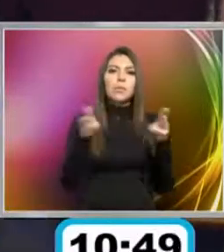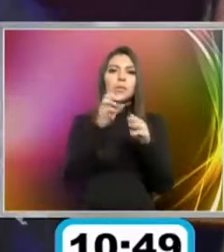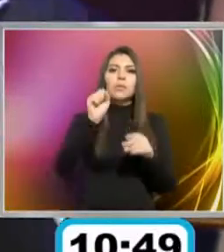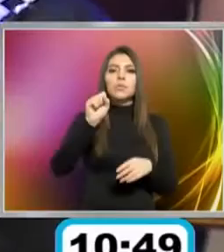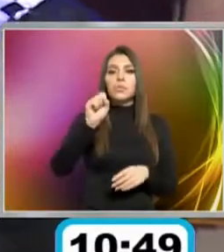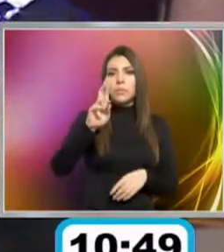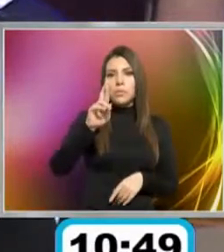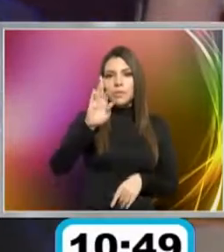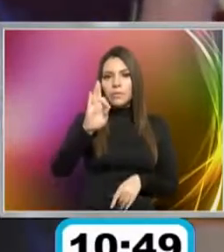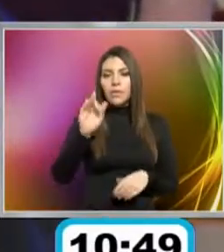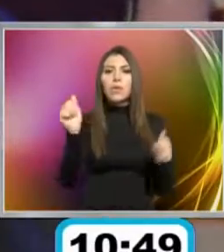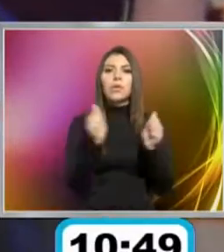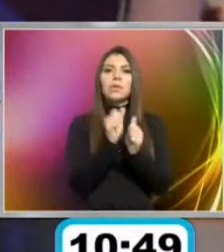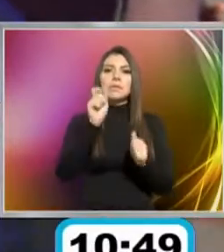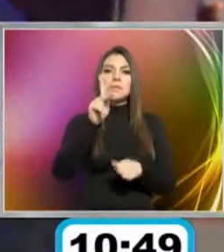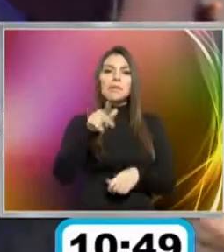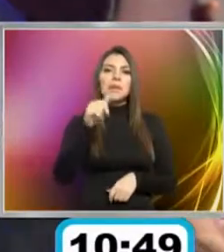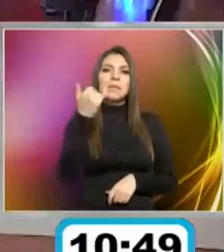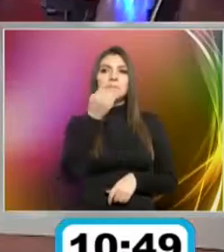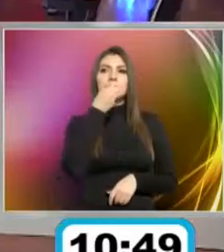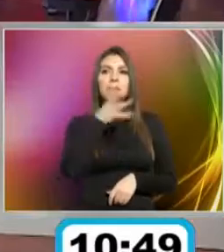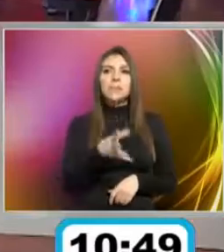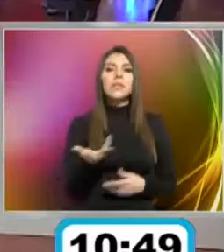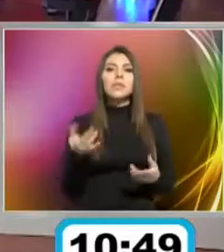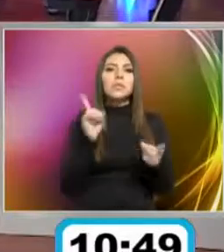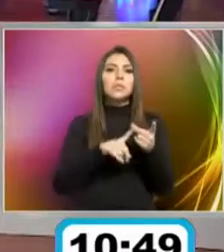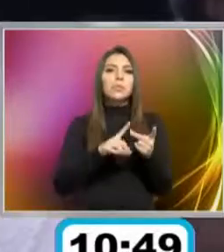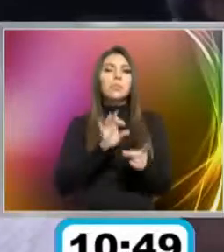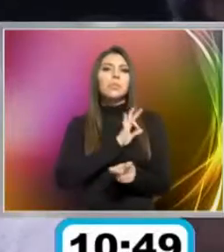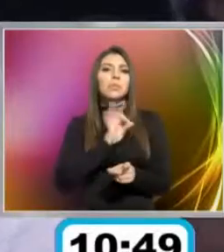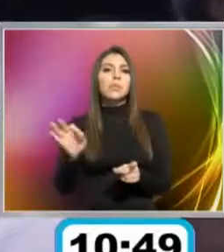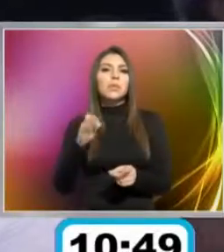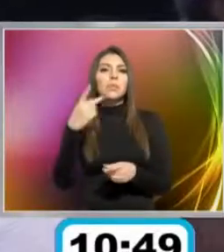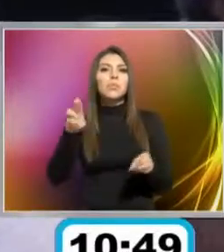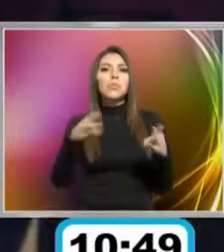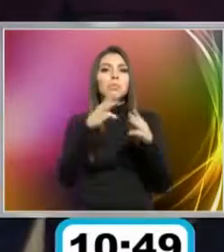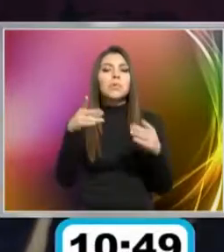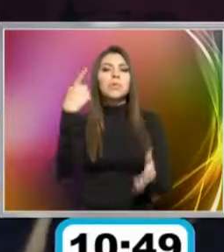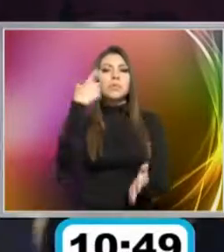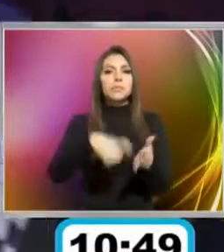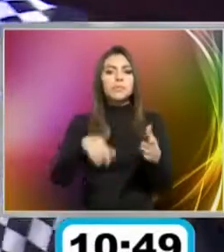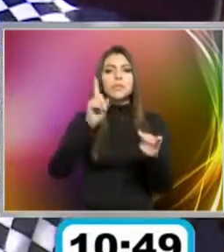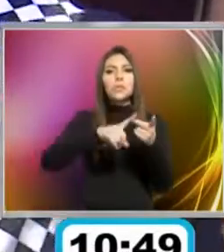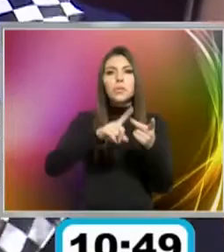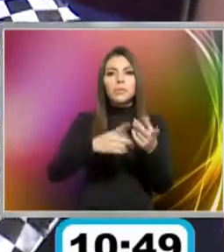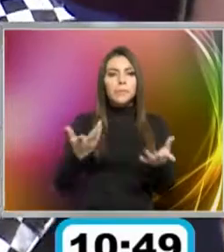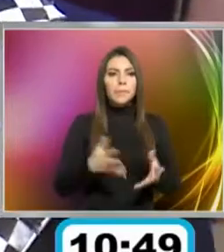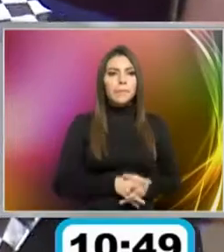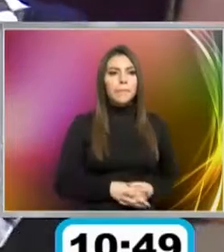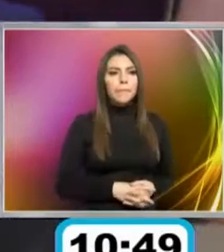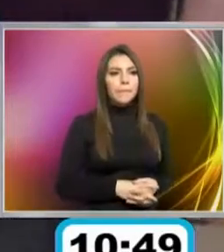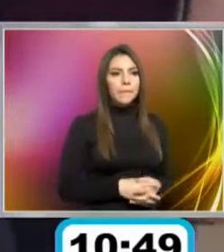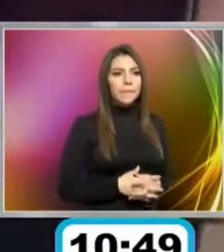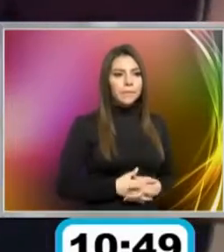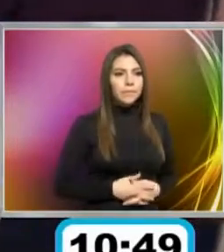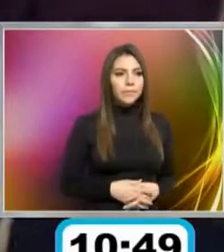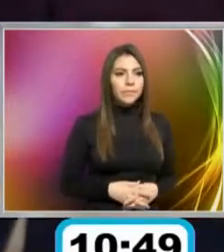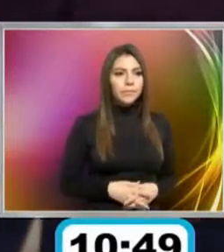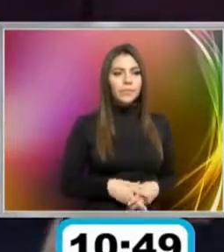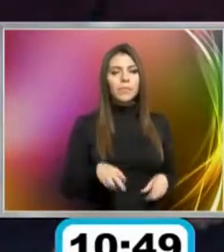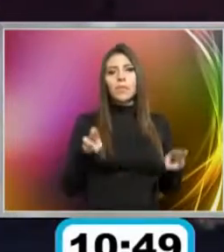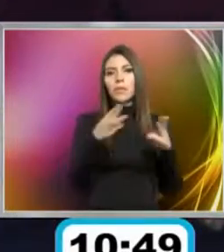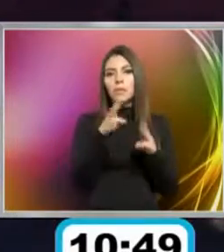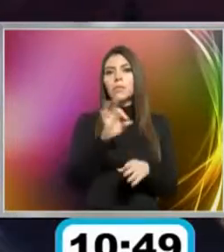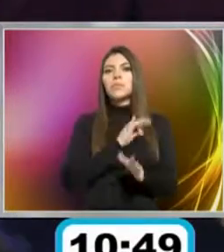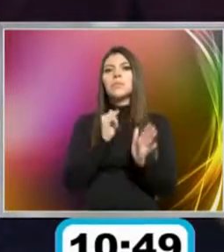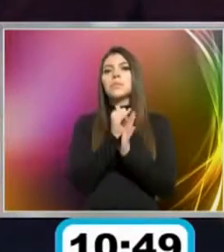ska, está padre. Oye, ¿y dónde podemos conseguir su música? La música la pueden encontrar en, ya